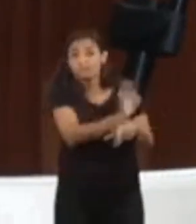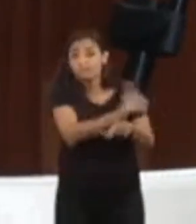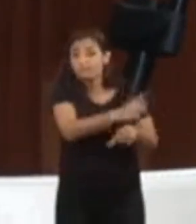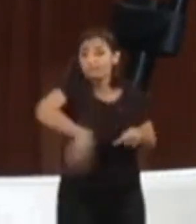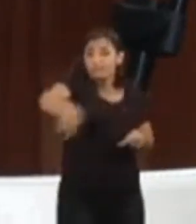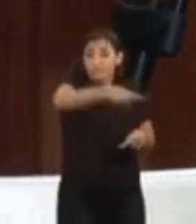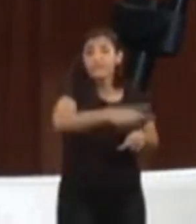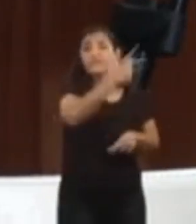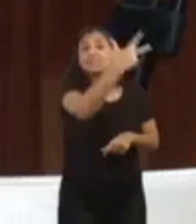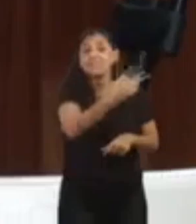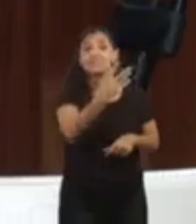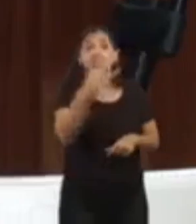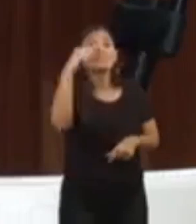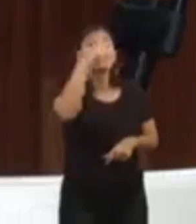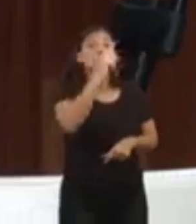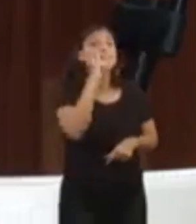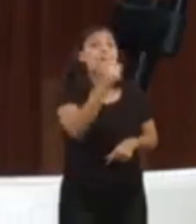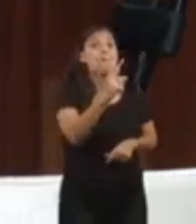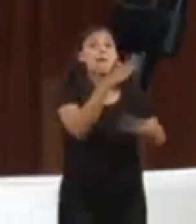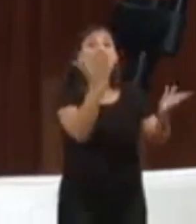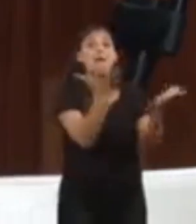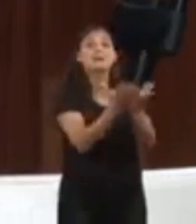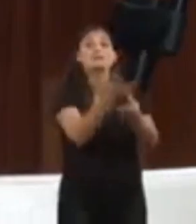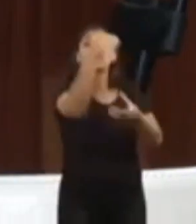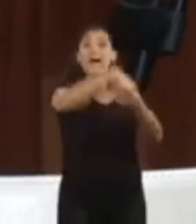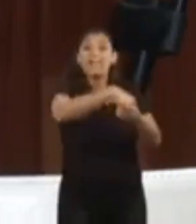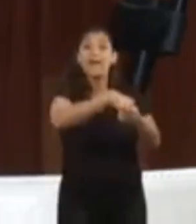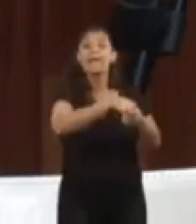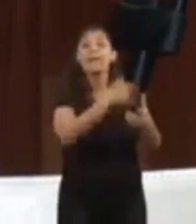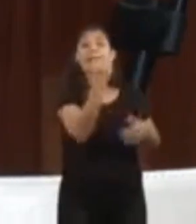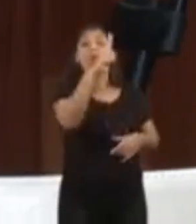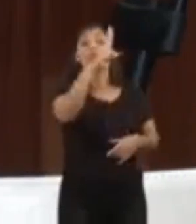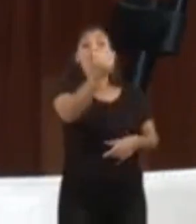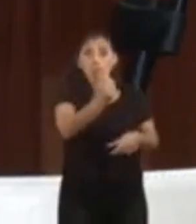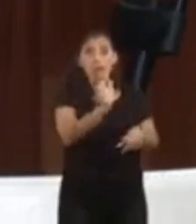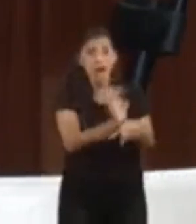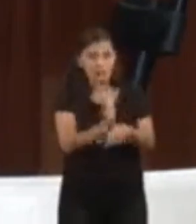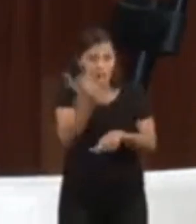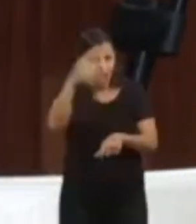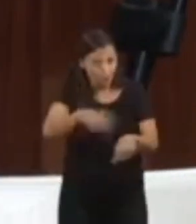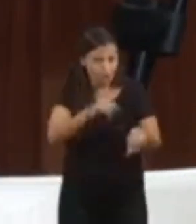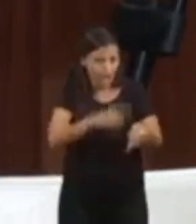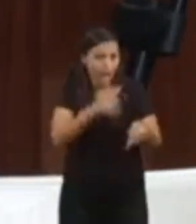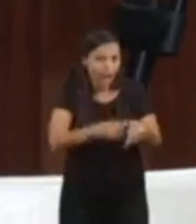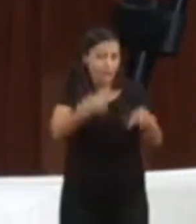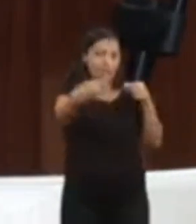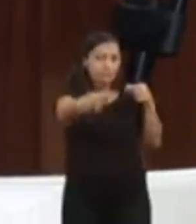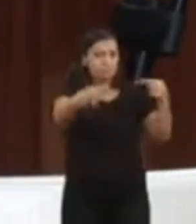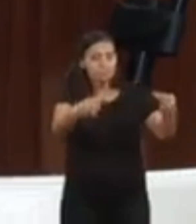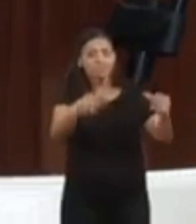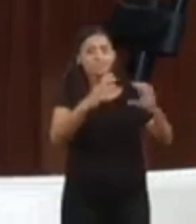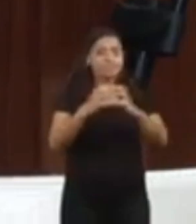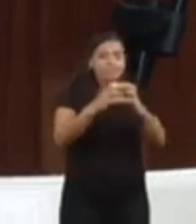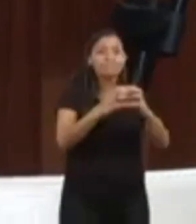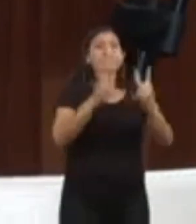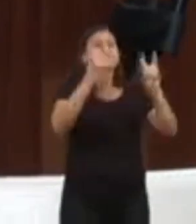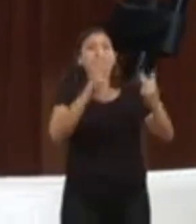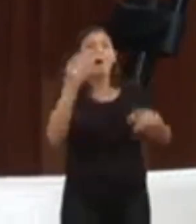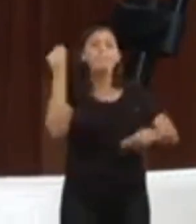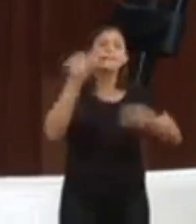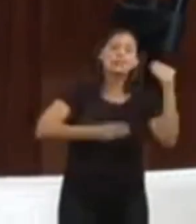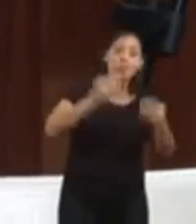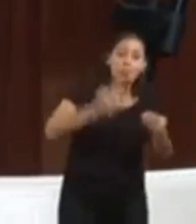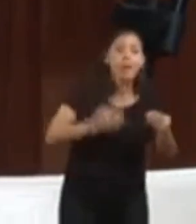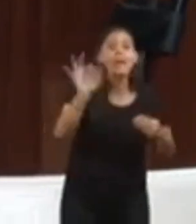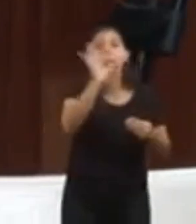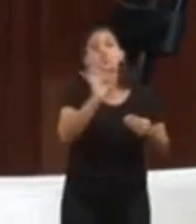347000 estudiantes de la uba más allá de las discusiones de los presupuestos y